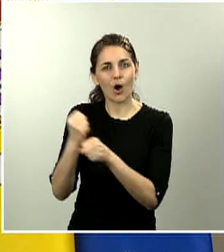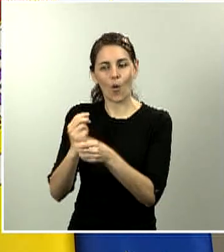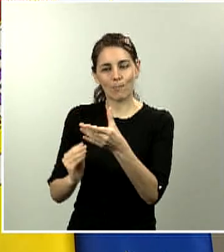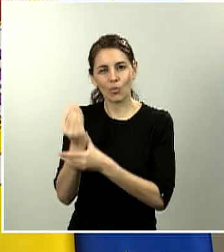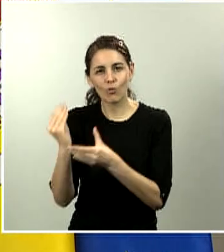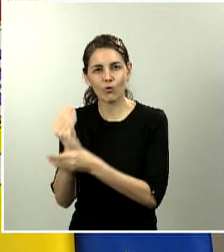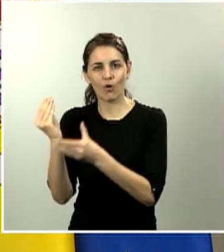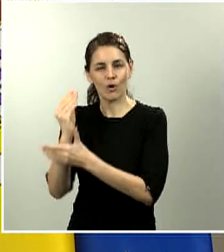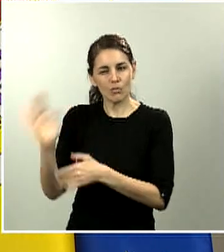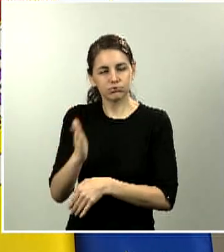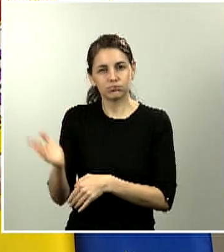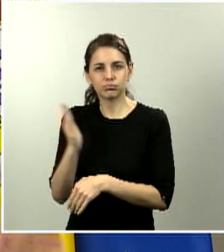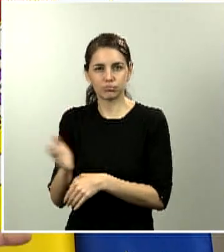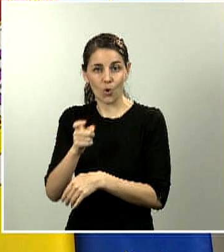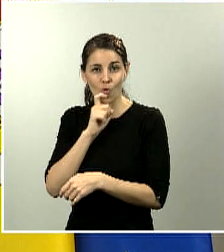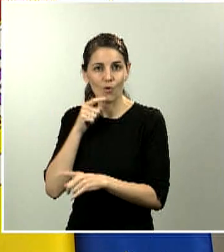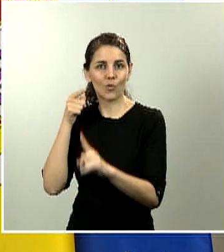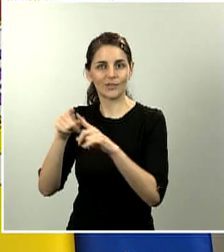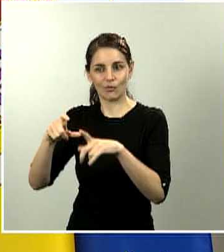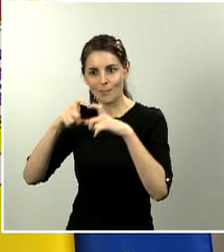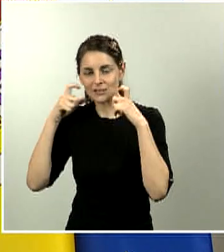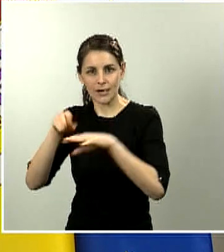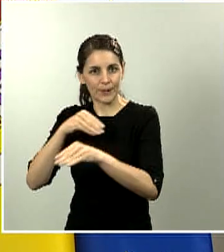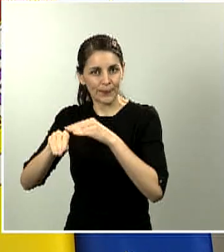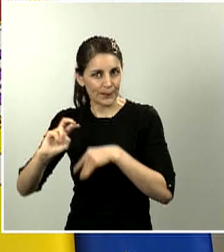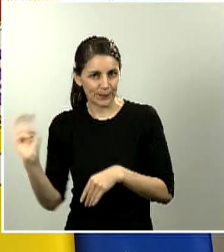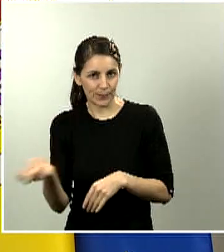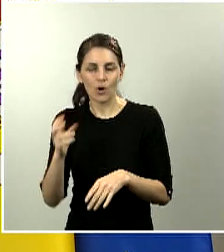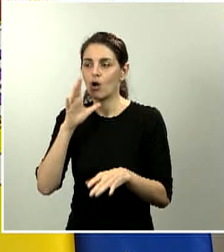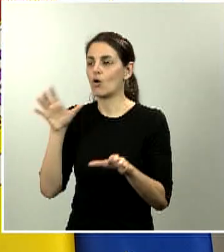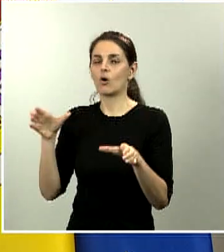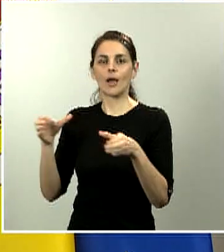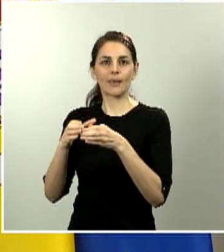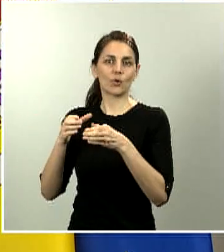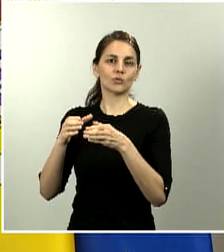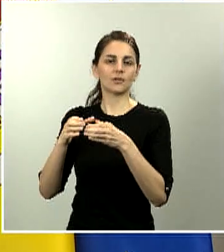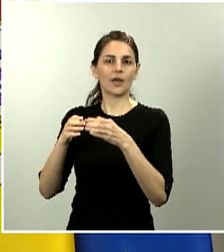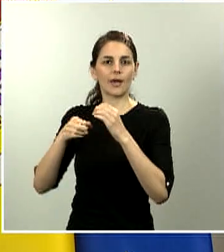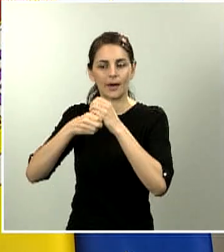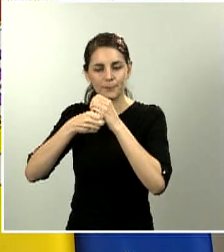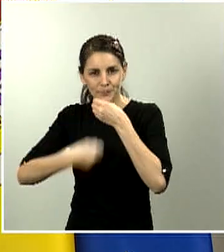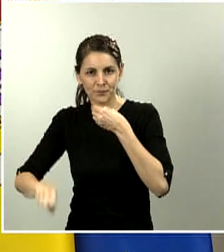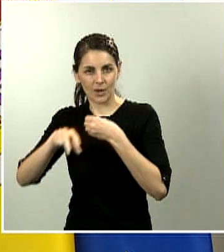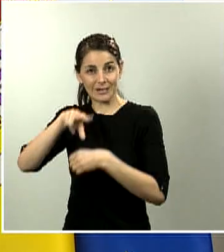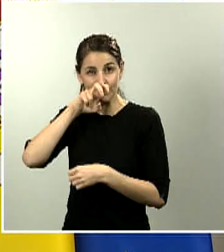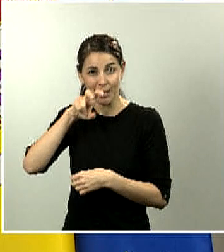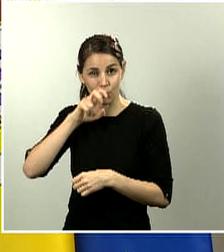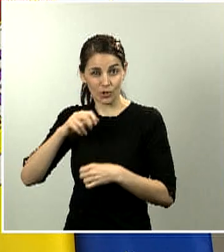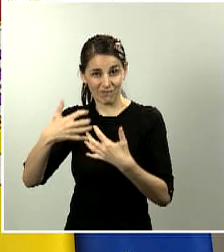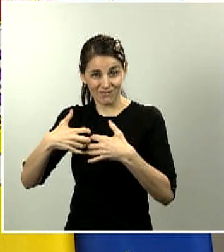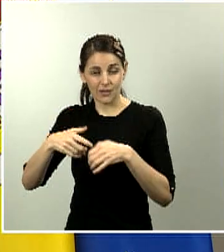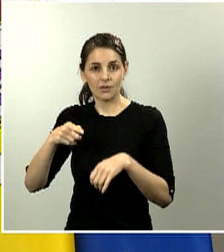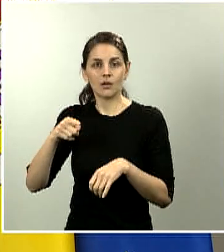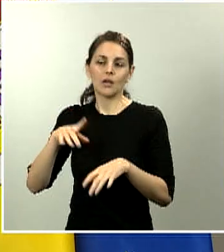de la fabricación nacional, tanto de equipos de invasión de respiradores, como de equipos de protección